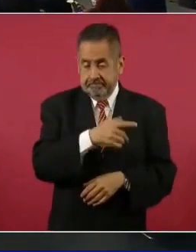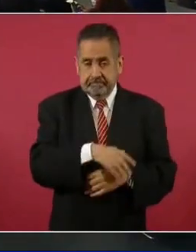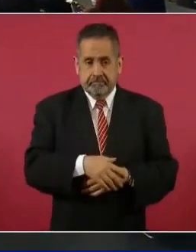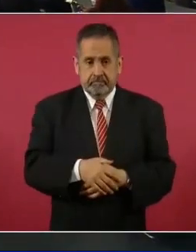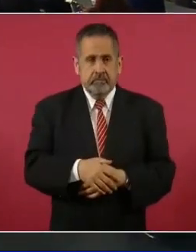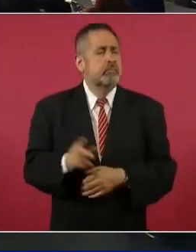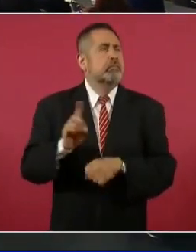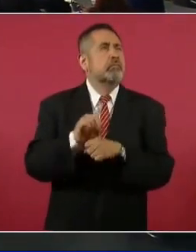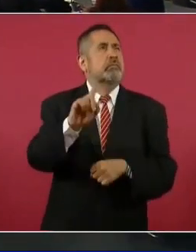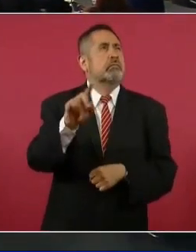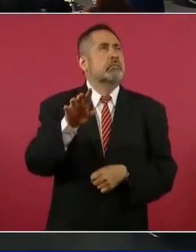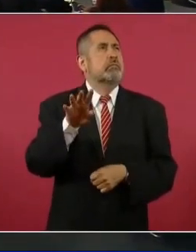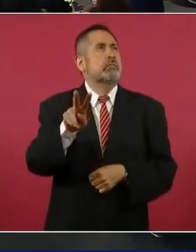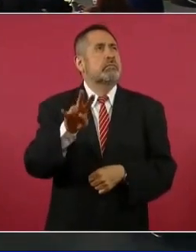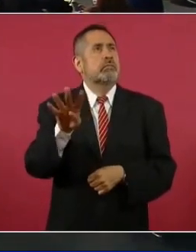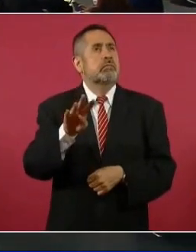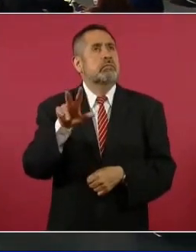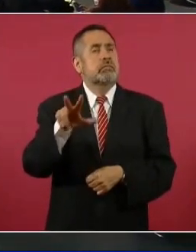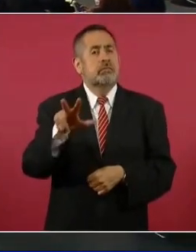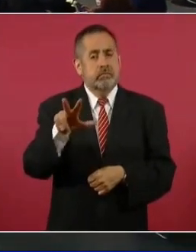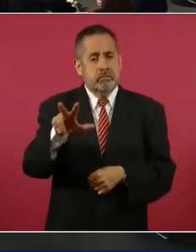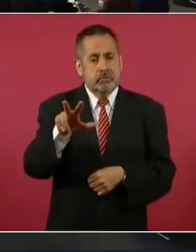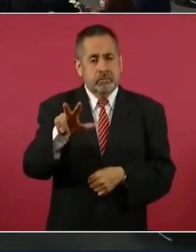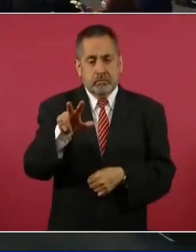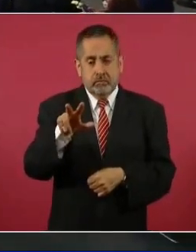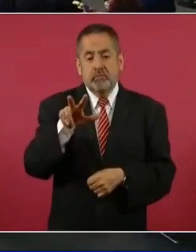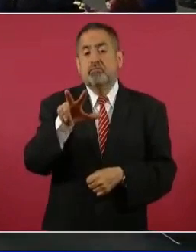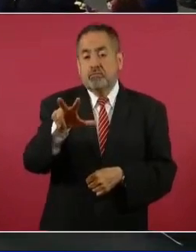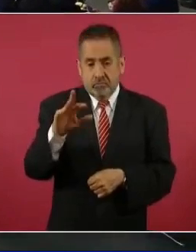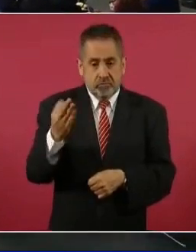no, el 18 de febrero,